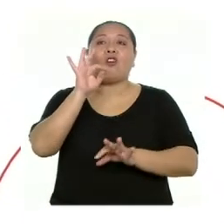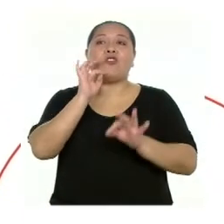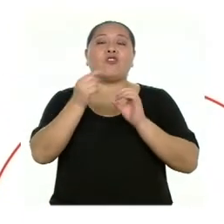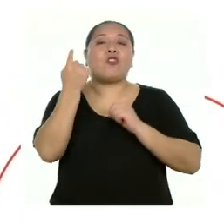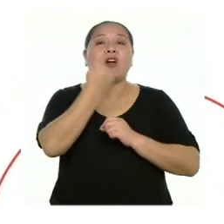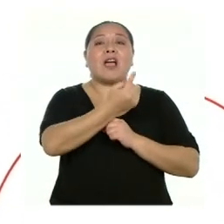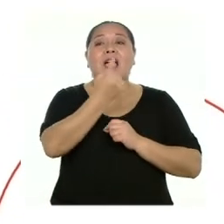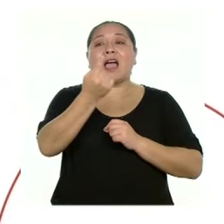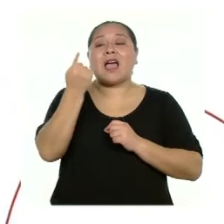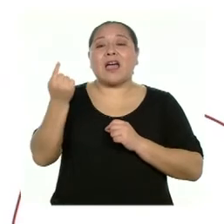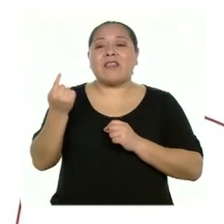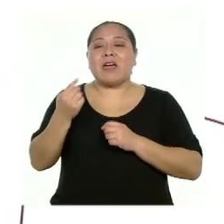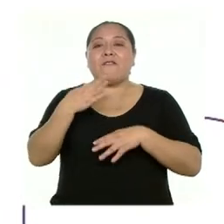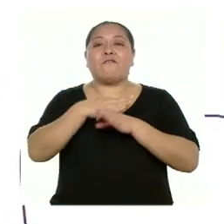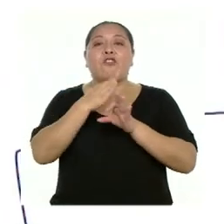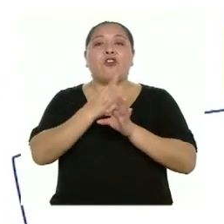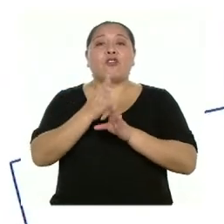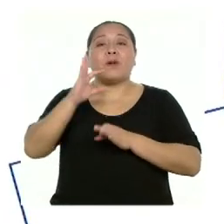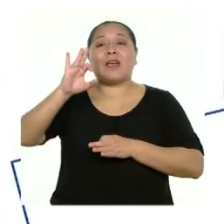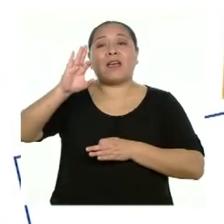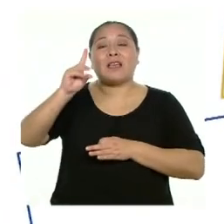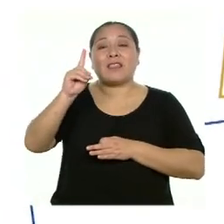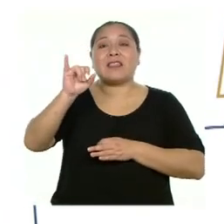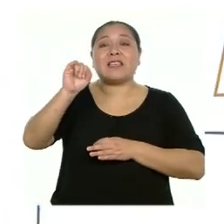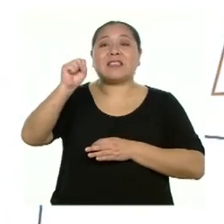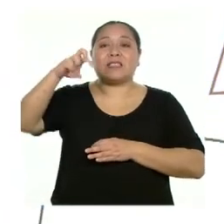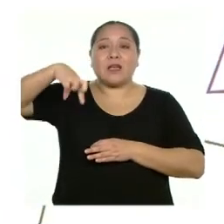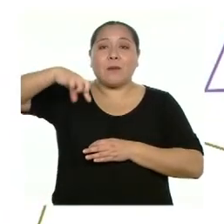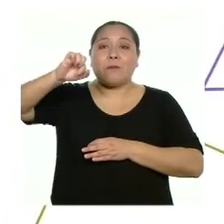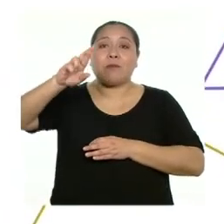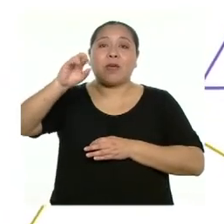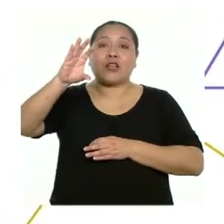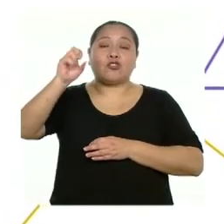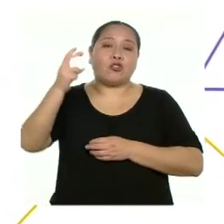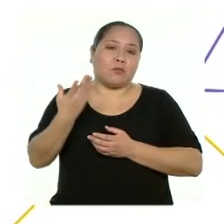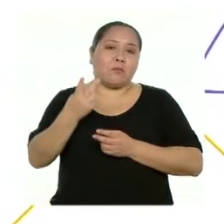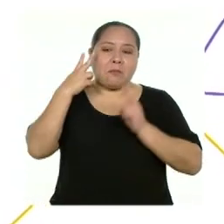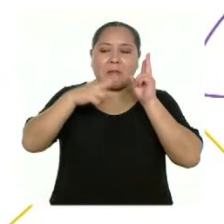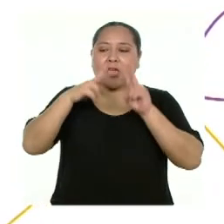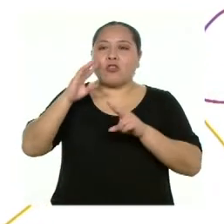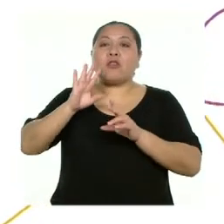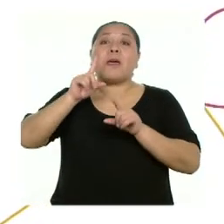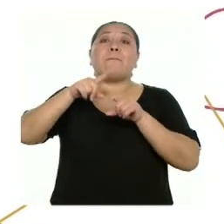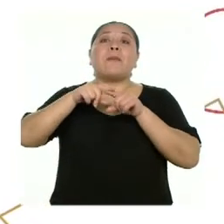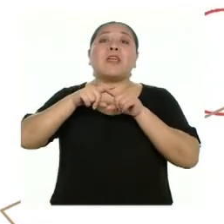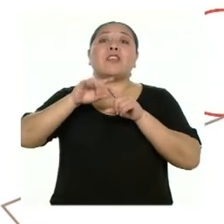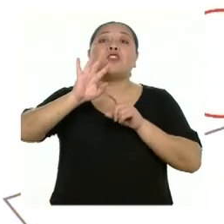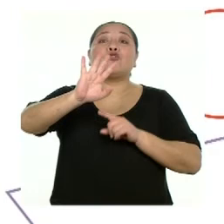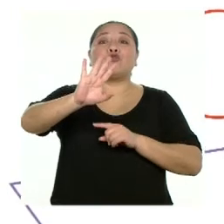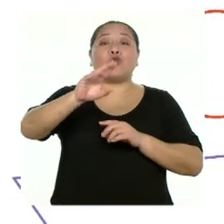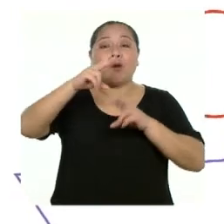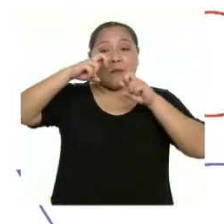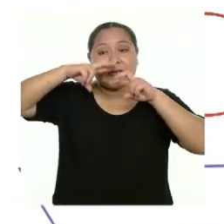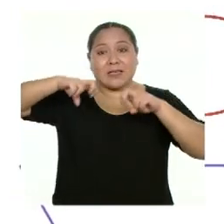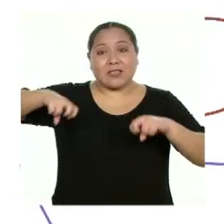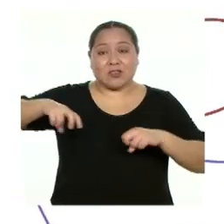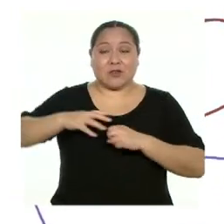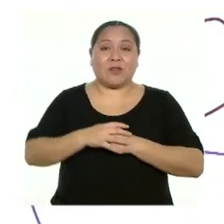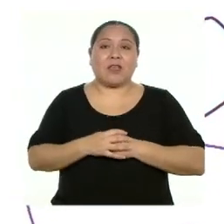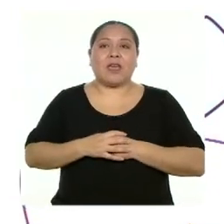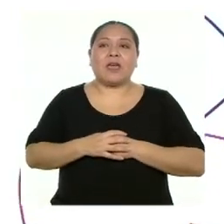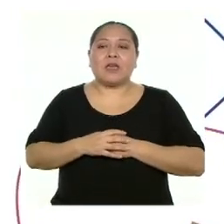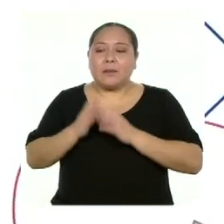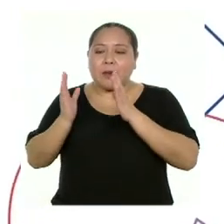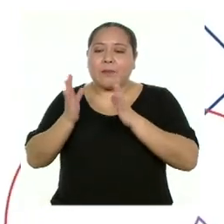una de las medidas de dispersión del conjunto de datos según las variables de su investigación y elaborar su producto